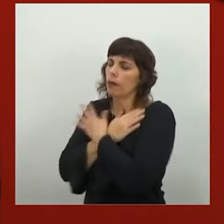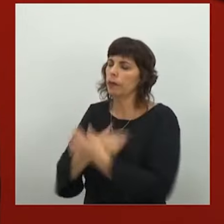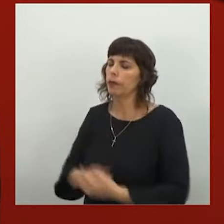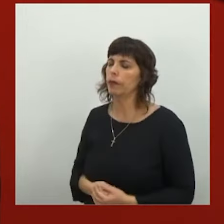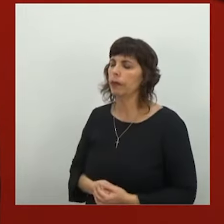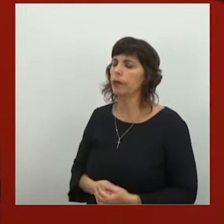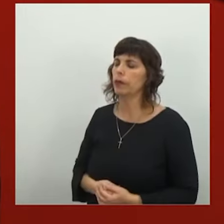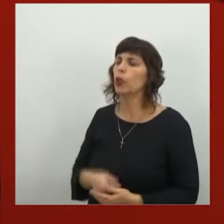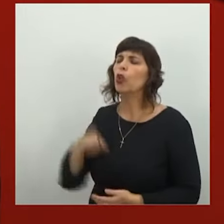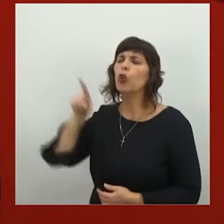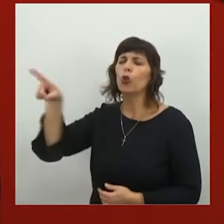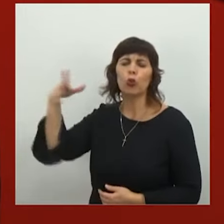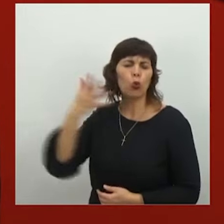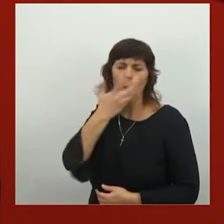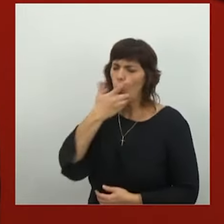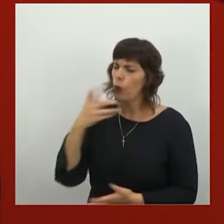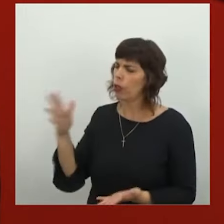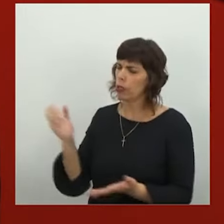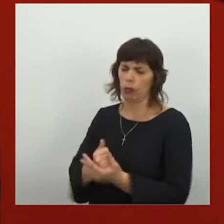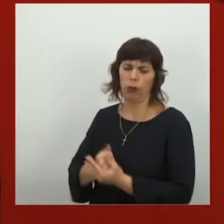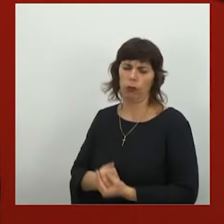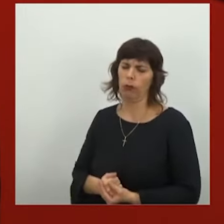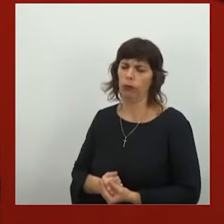nadie mejor que tú